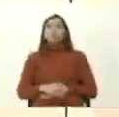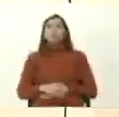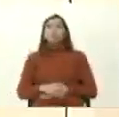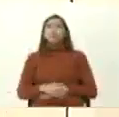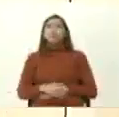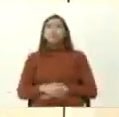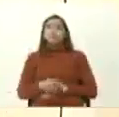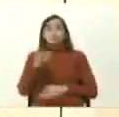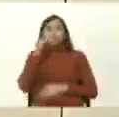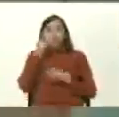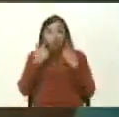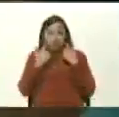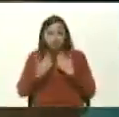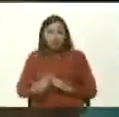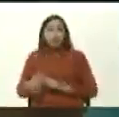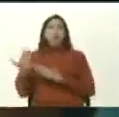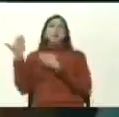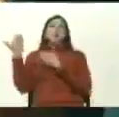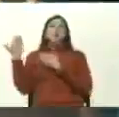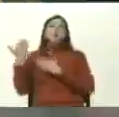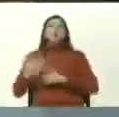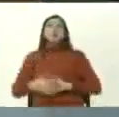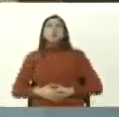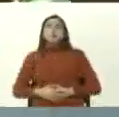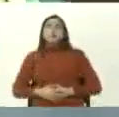Adelante, vicepresidenta.